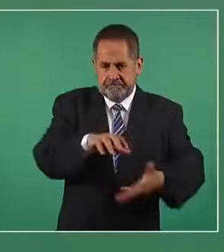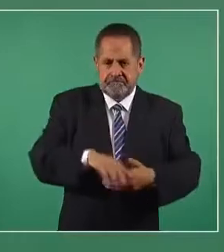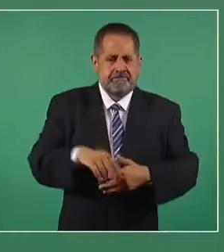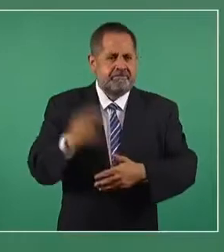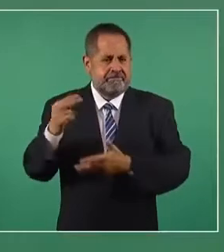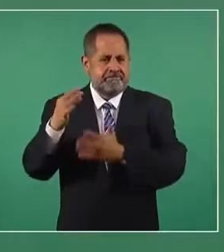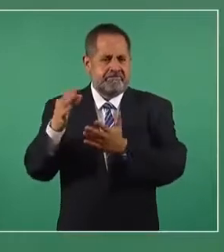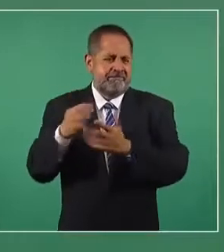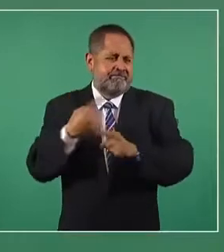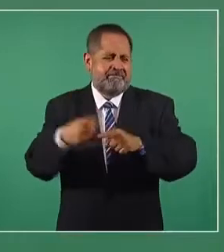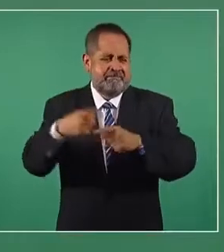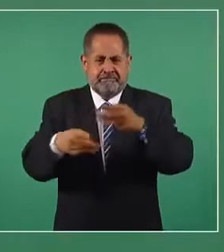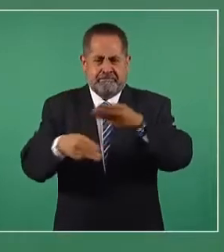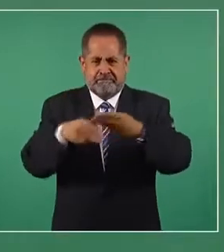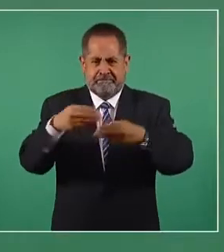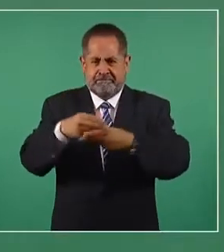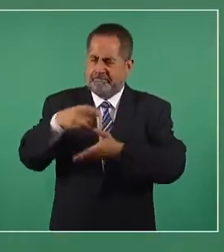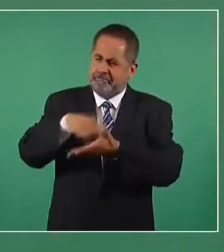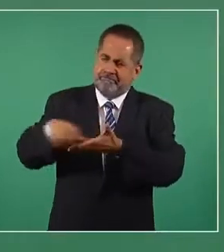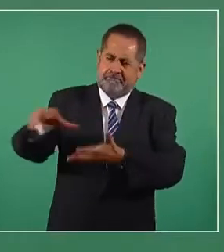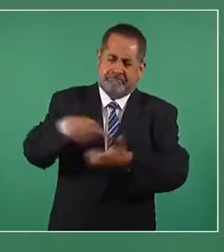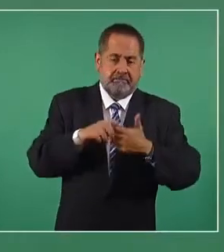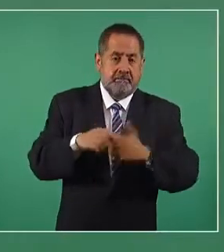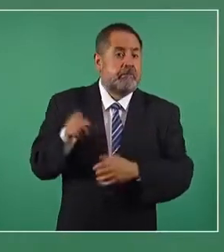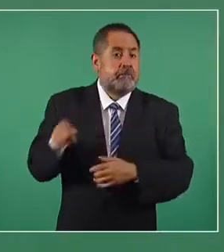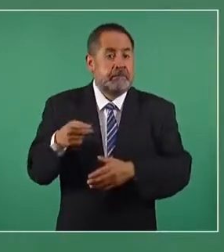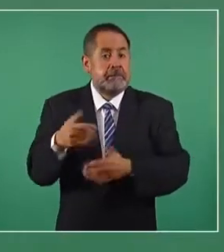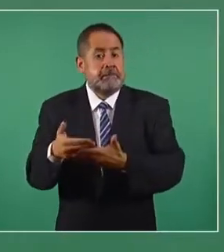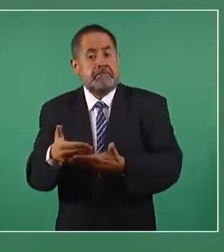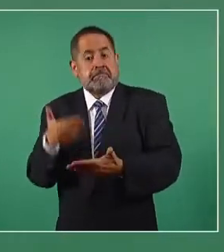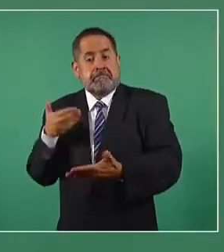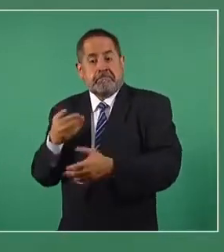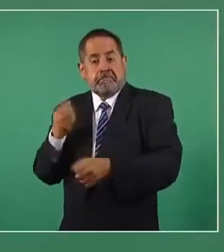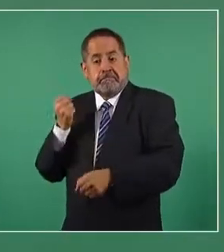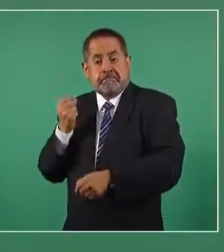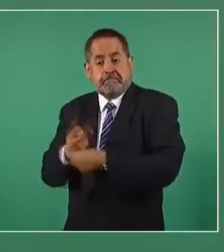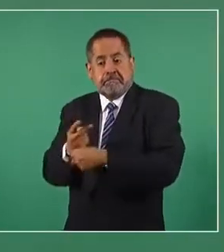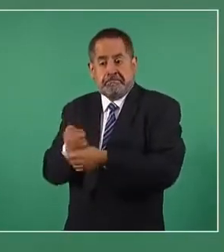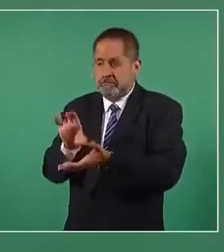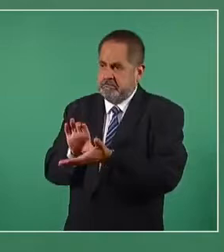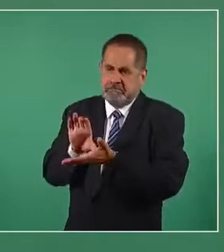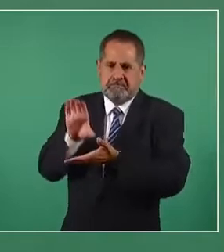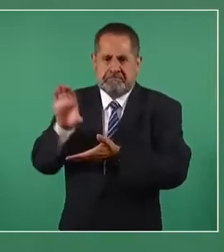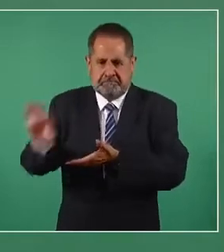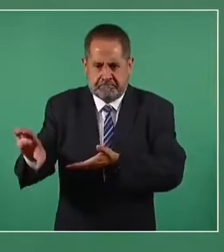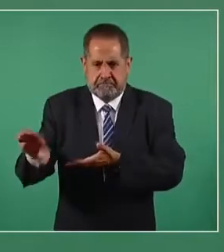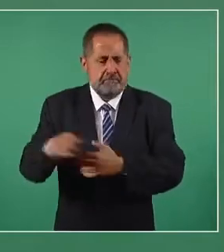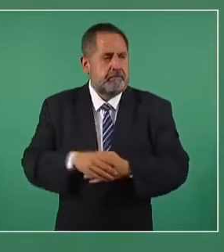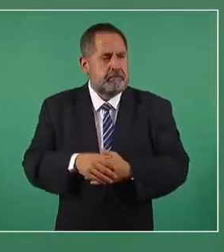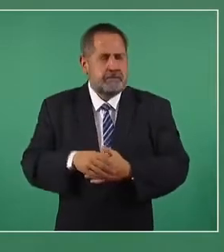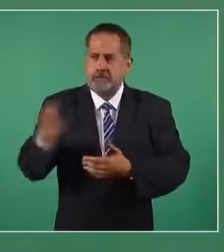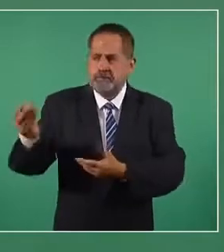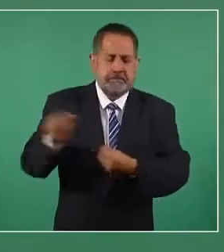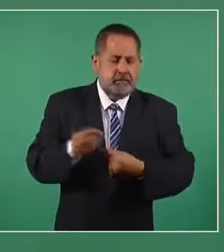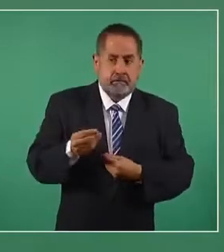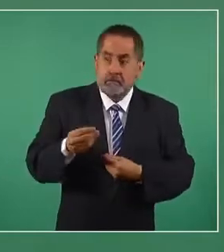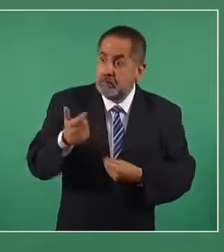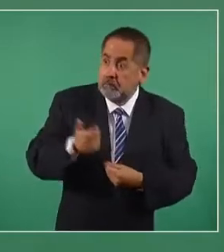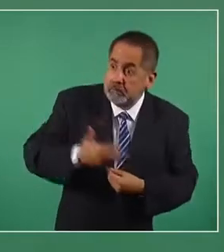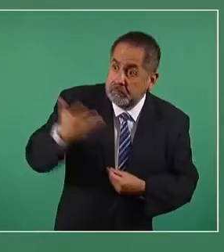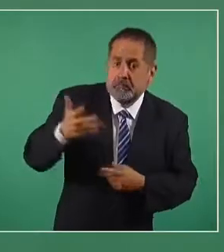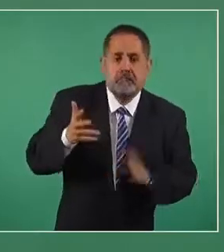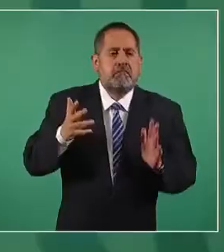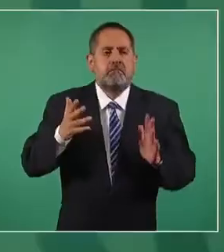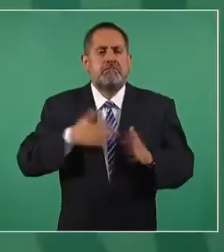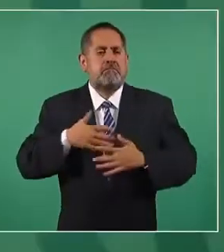requieren otros materiales de construcción. Entonces no se nos elevan los costos. Acuérdense cómo era